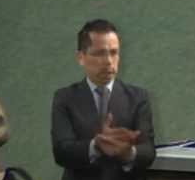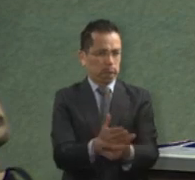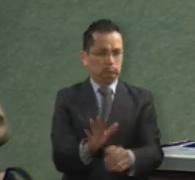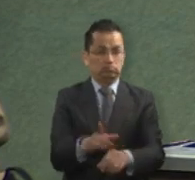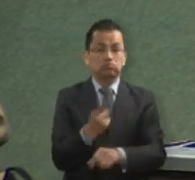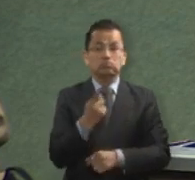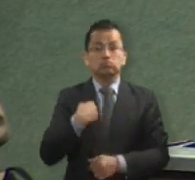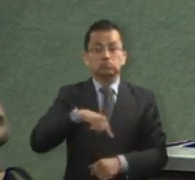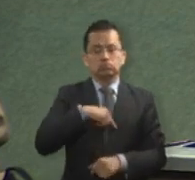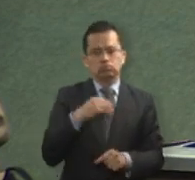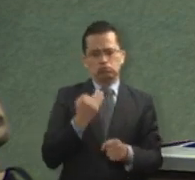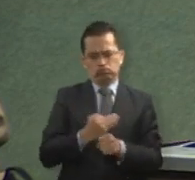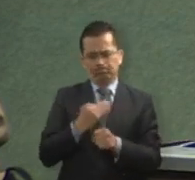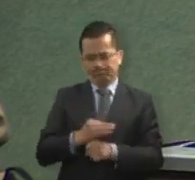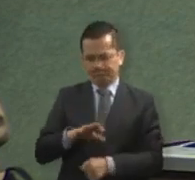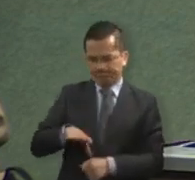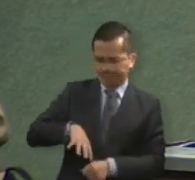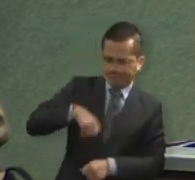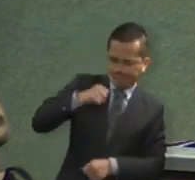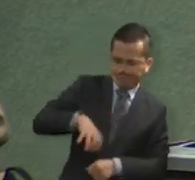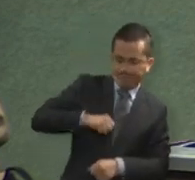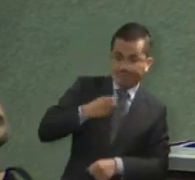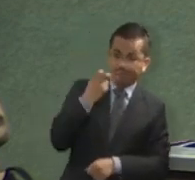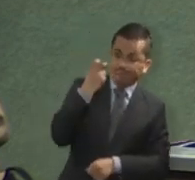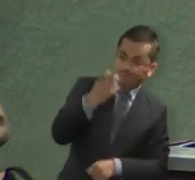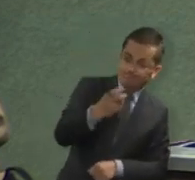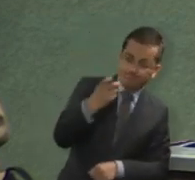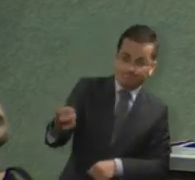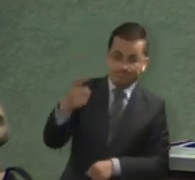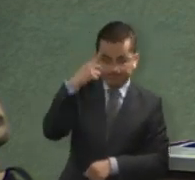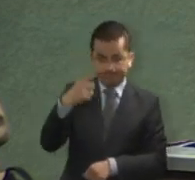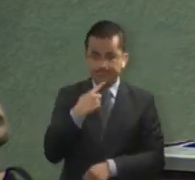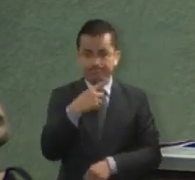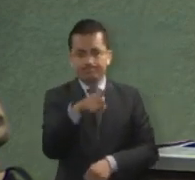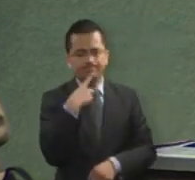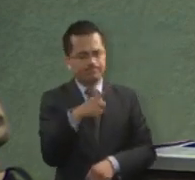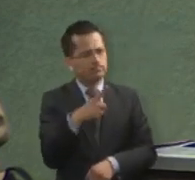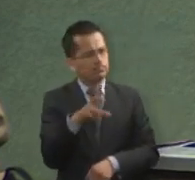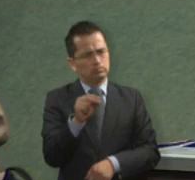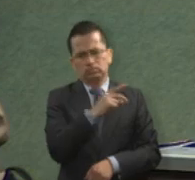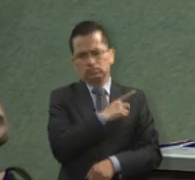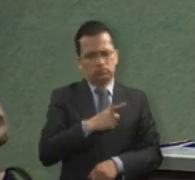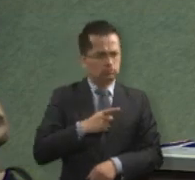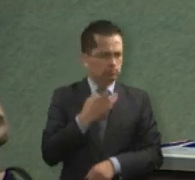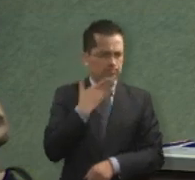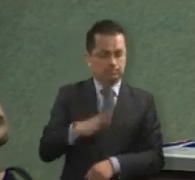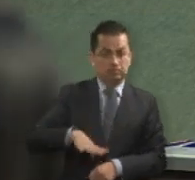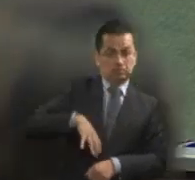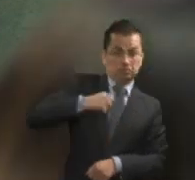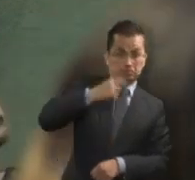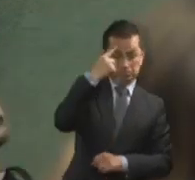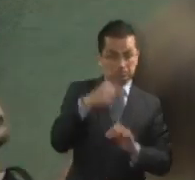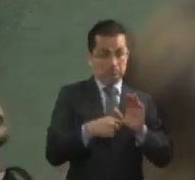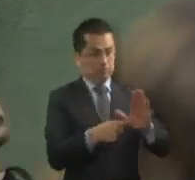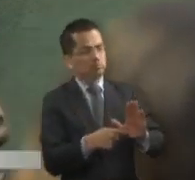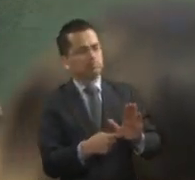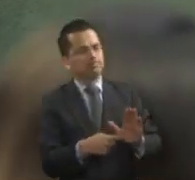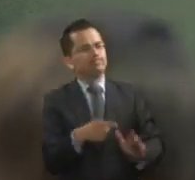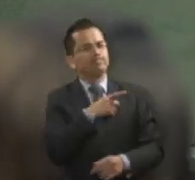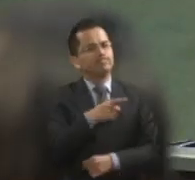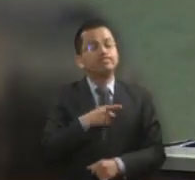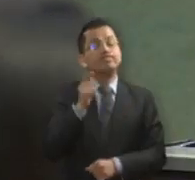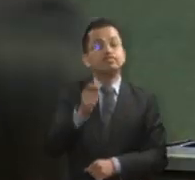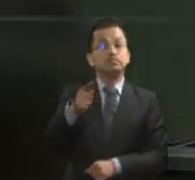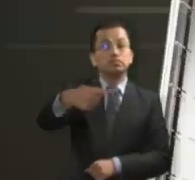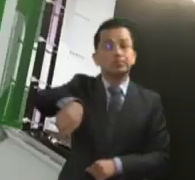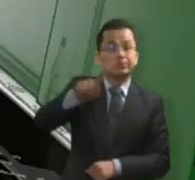manera incorrecta una demanda social que entre todas y entre todos debemos resolver, y es acabar contra todo tipo de violencia